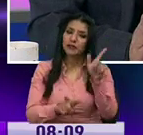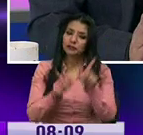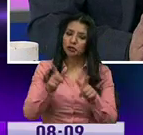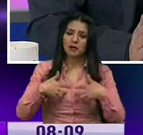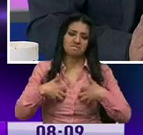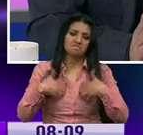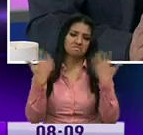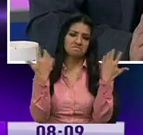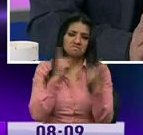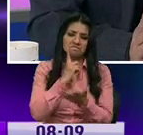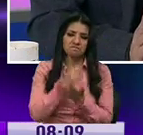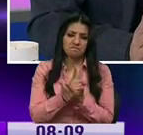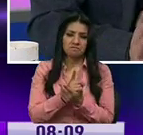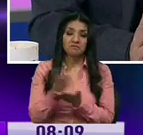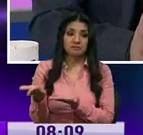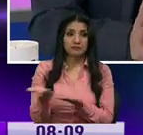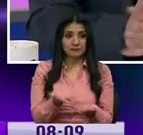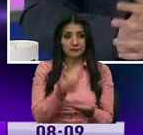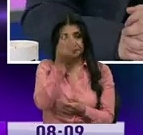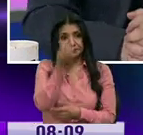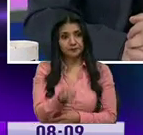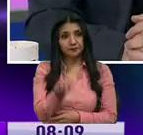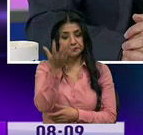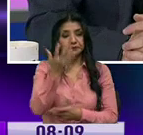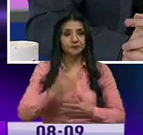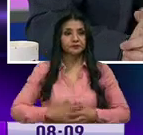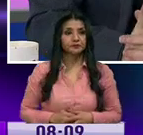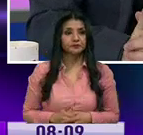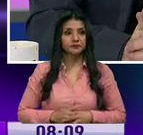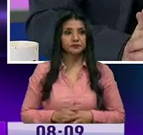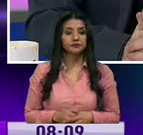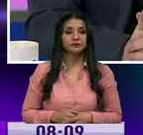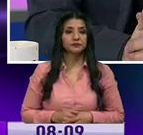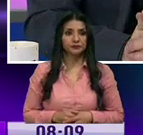tienen nuestros vecinos. Sofía, buenos días. Adelante.